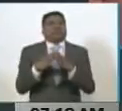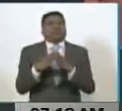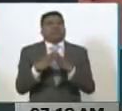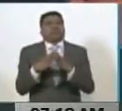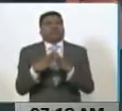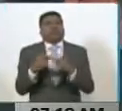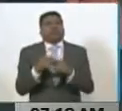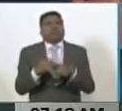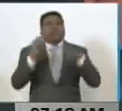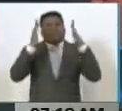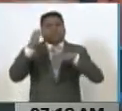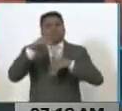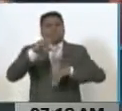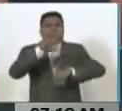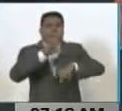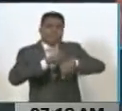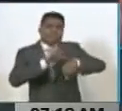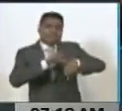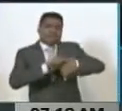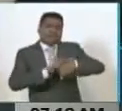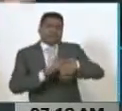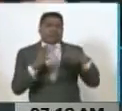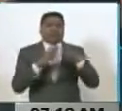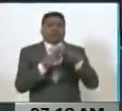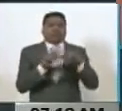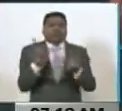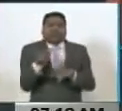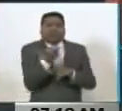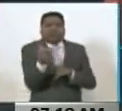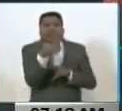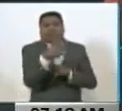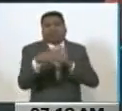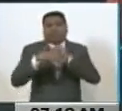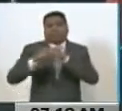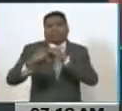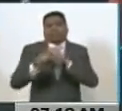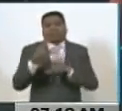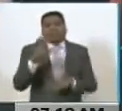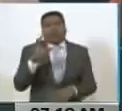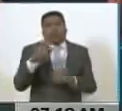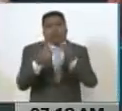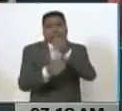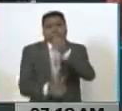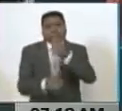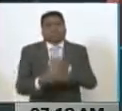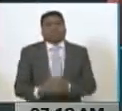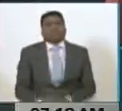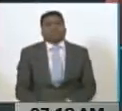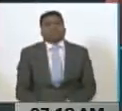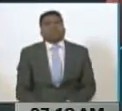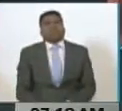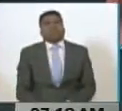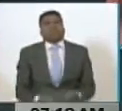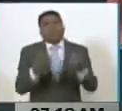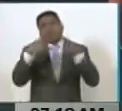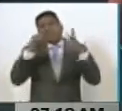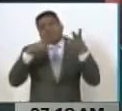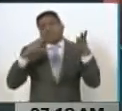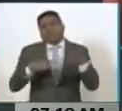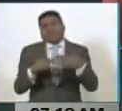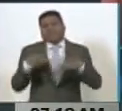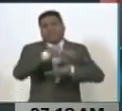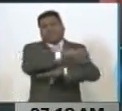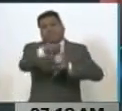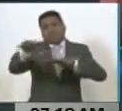atención médico, veterinaria, consulta, desparasitación, pero también una cantidad de actividades que hemos programado en los diversos estados,